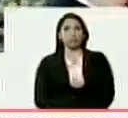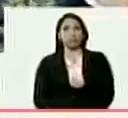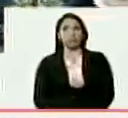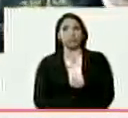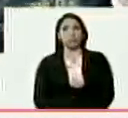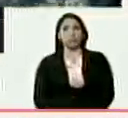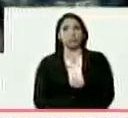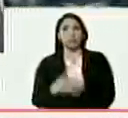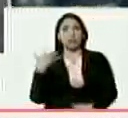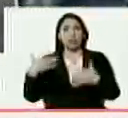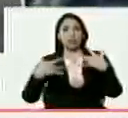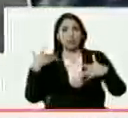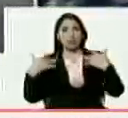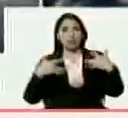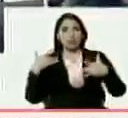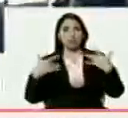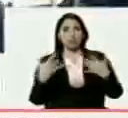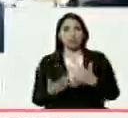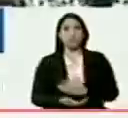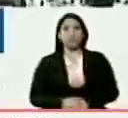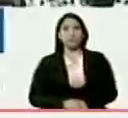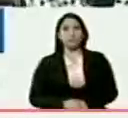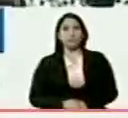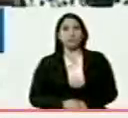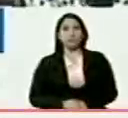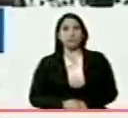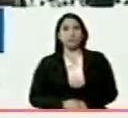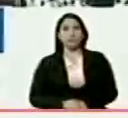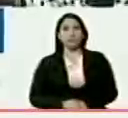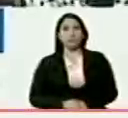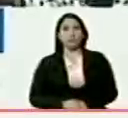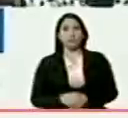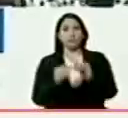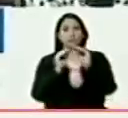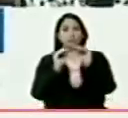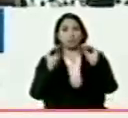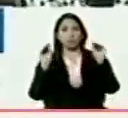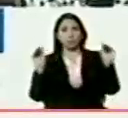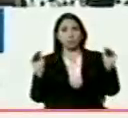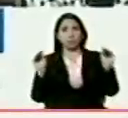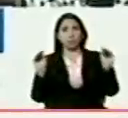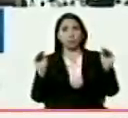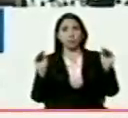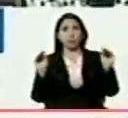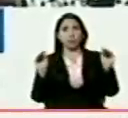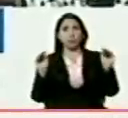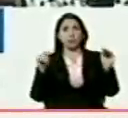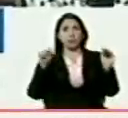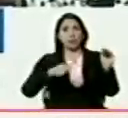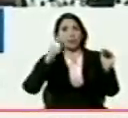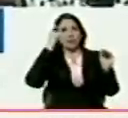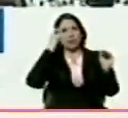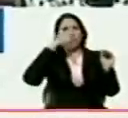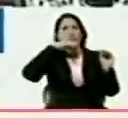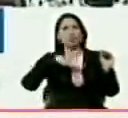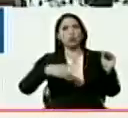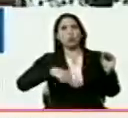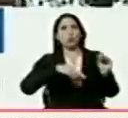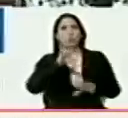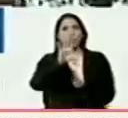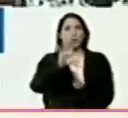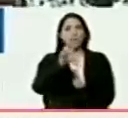este evento, convocado para que coincide con una fecha histórica en nuestro país,